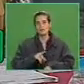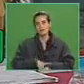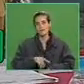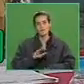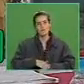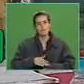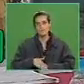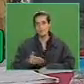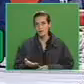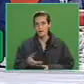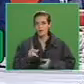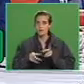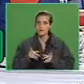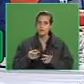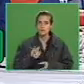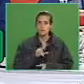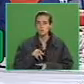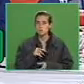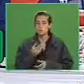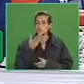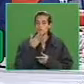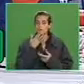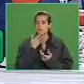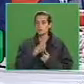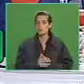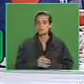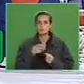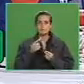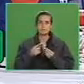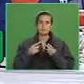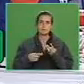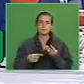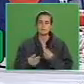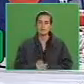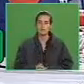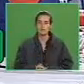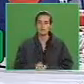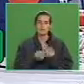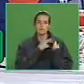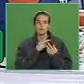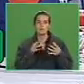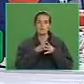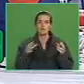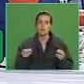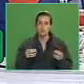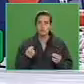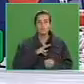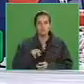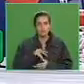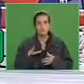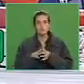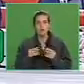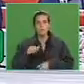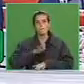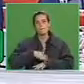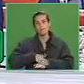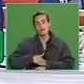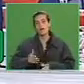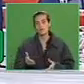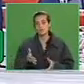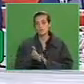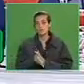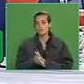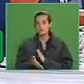porque a veces nos ponemos en un tareísmo, bueno, todos, ¿no?, todos somos pecadores